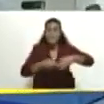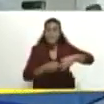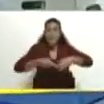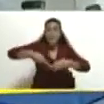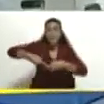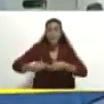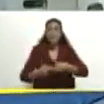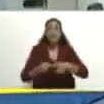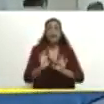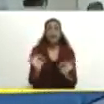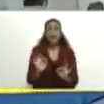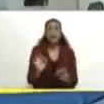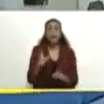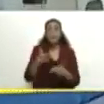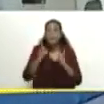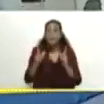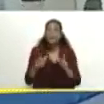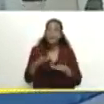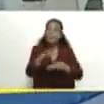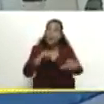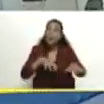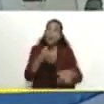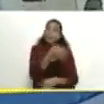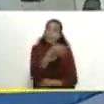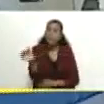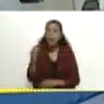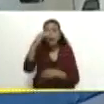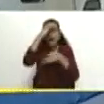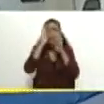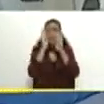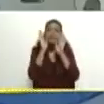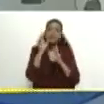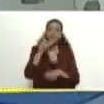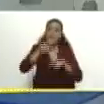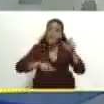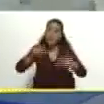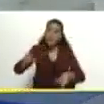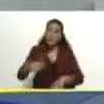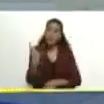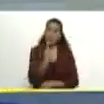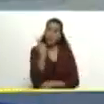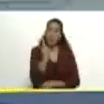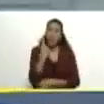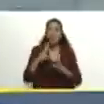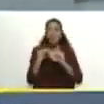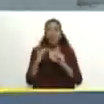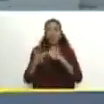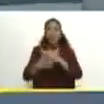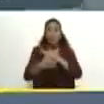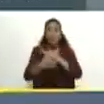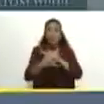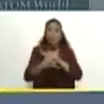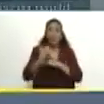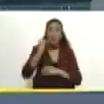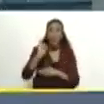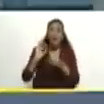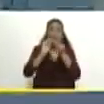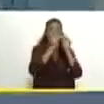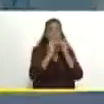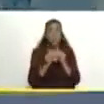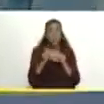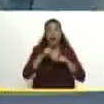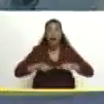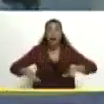a la tecnología que nos va a permitir tener mayor eficiencia en el nivel de atención de salud, no solamente este, sino todos los equipos que han estado recuperados en